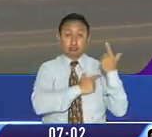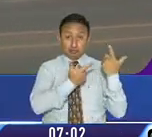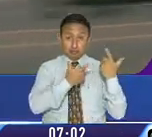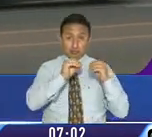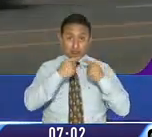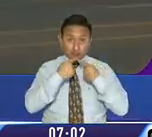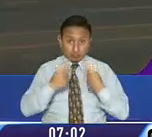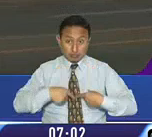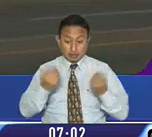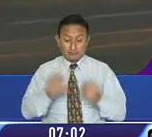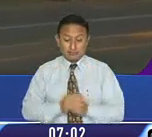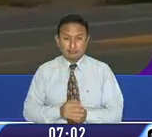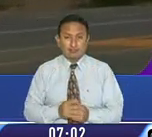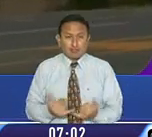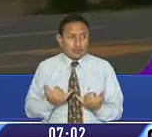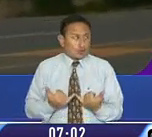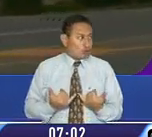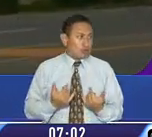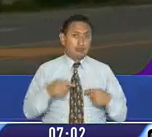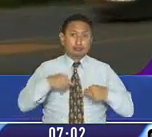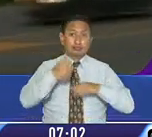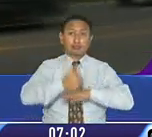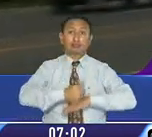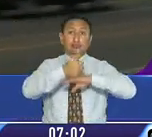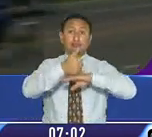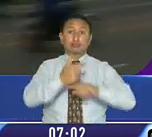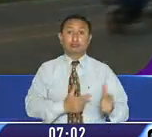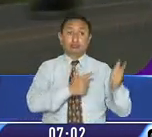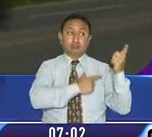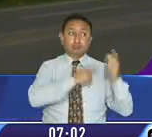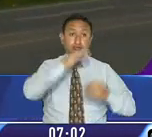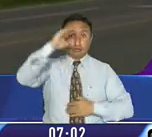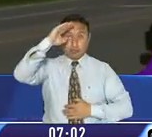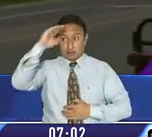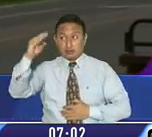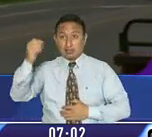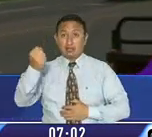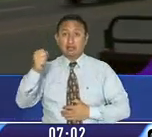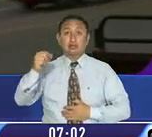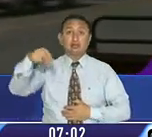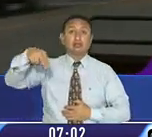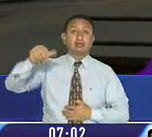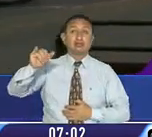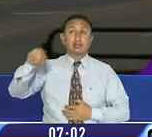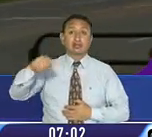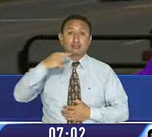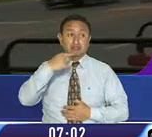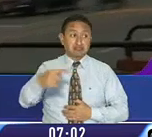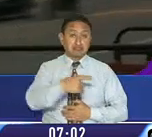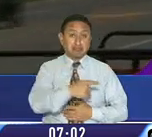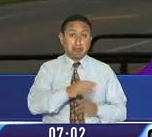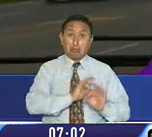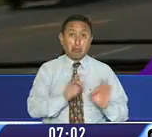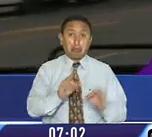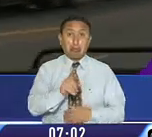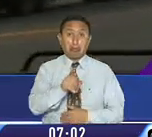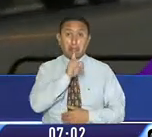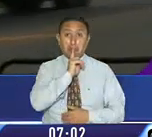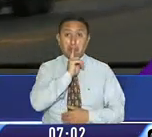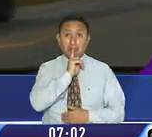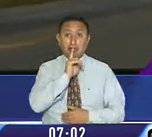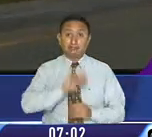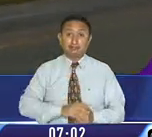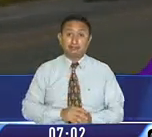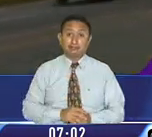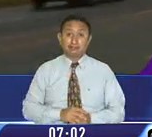hora ninguna autoridad, ni Fuerzas Armadas, ni SNAN, ni la Policía Nacional se ha pronunciado sobre este tema que se presentó en